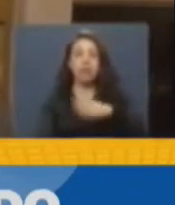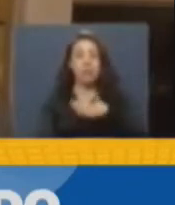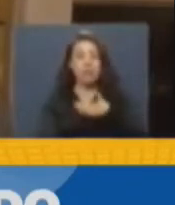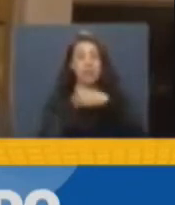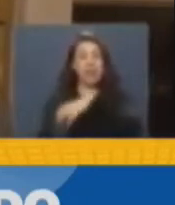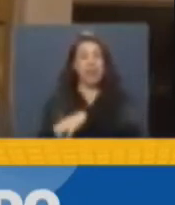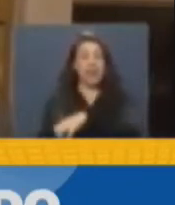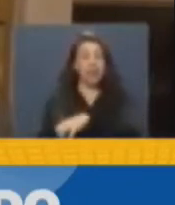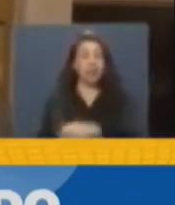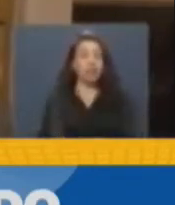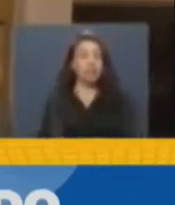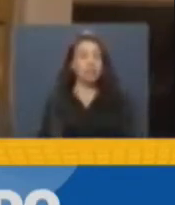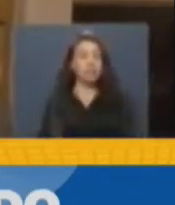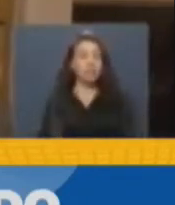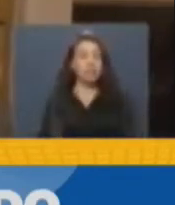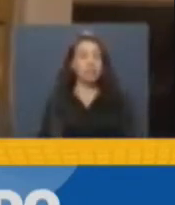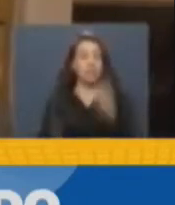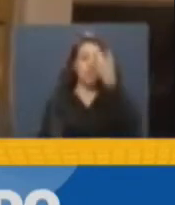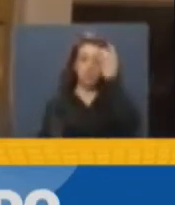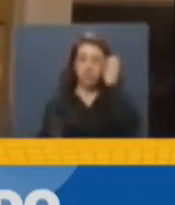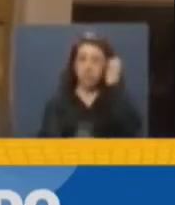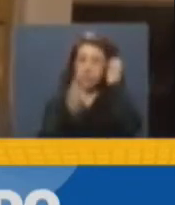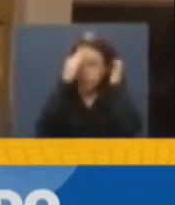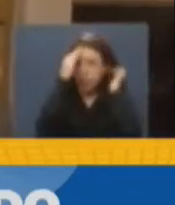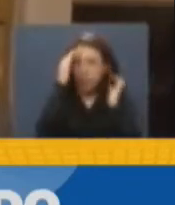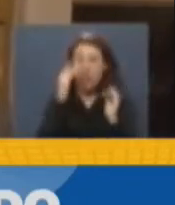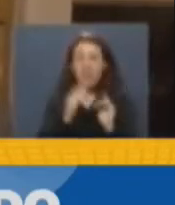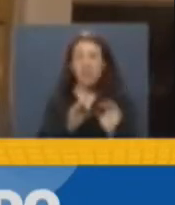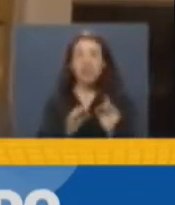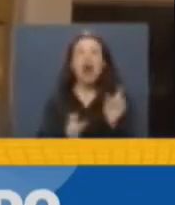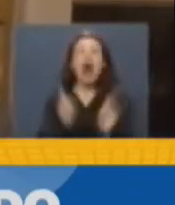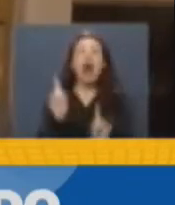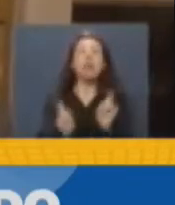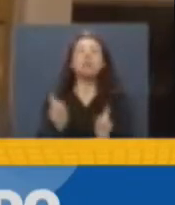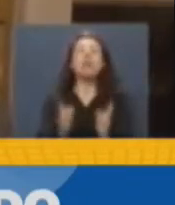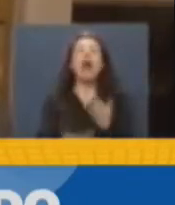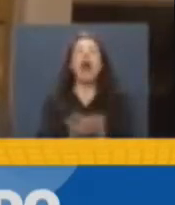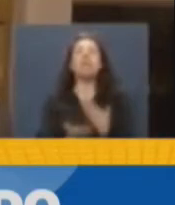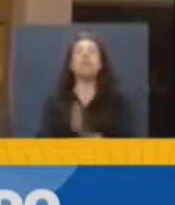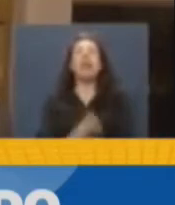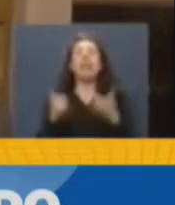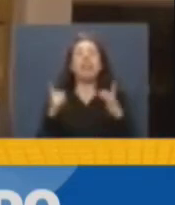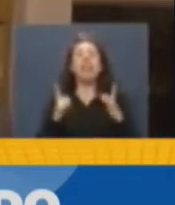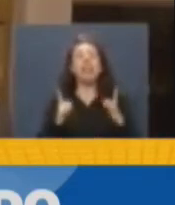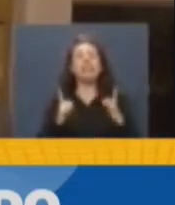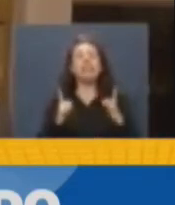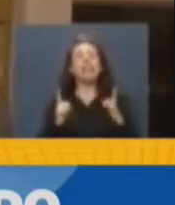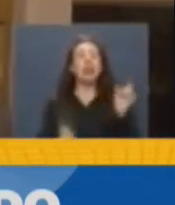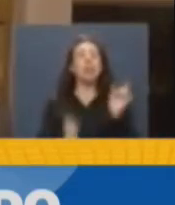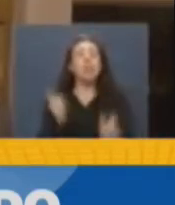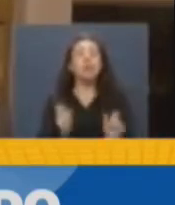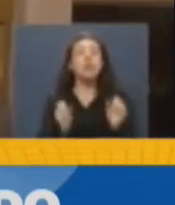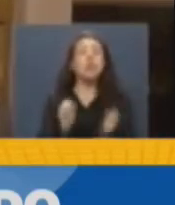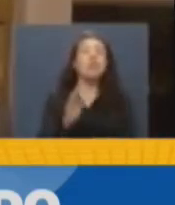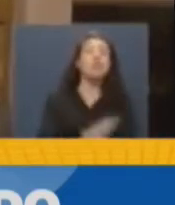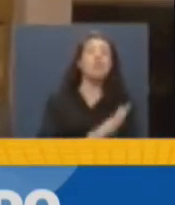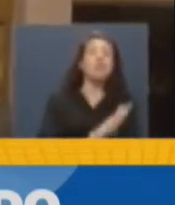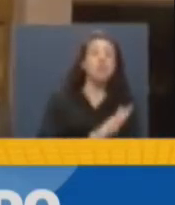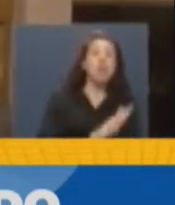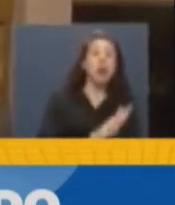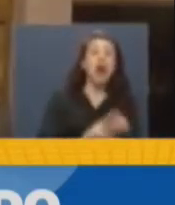no es la excepción, estos dos días algunos lo aprovecharon para descansar. Los que pueden o podían se fueron a